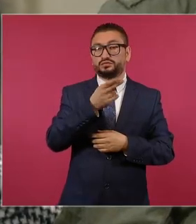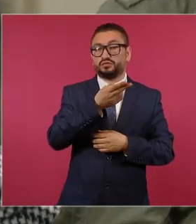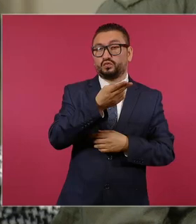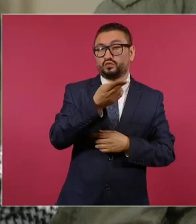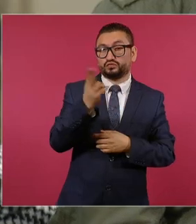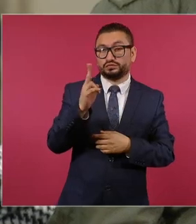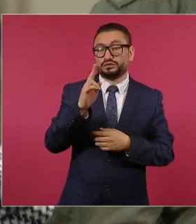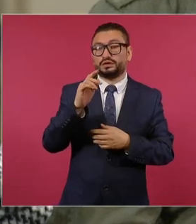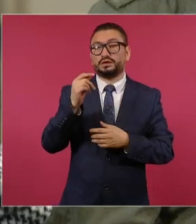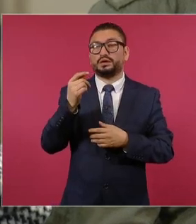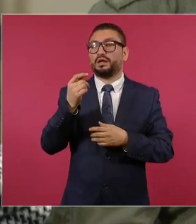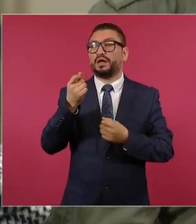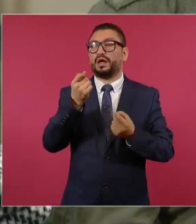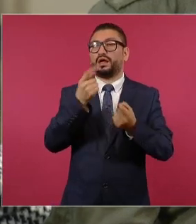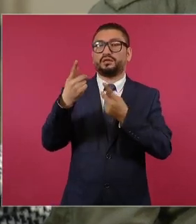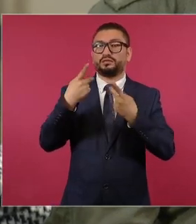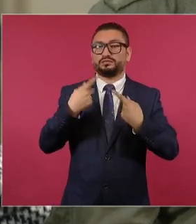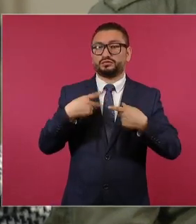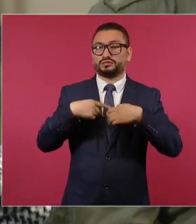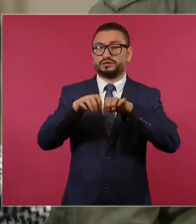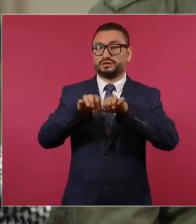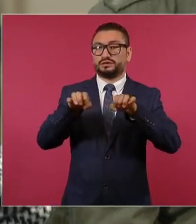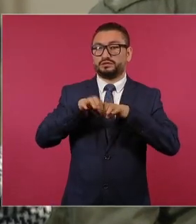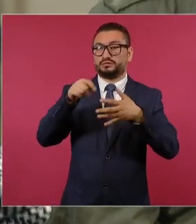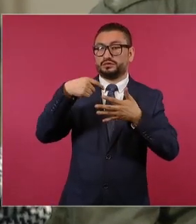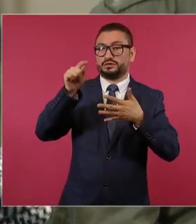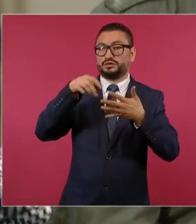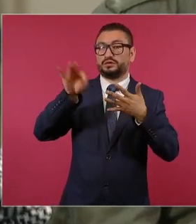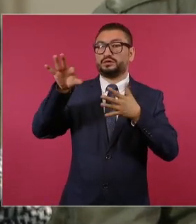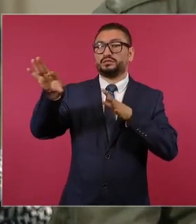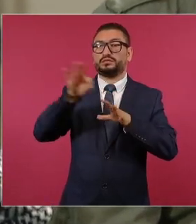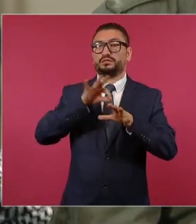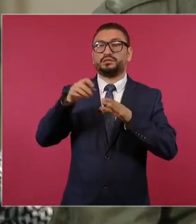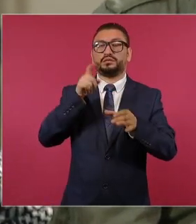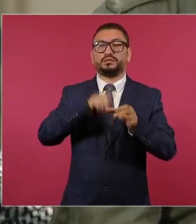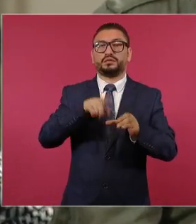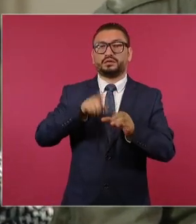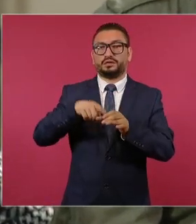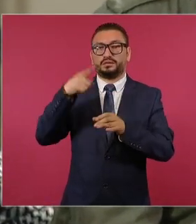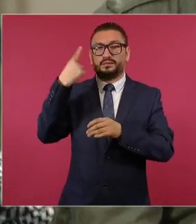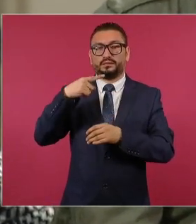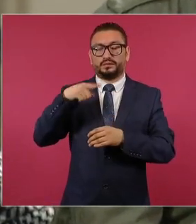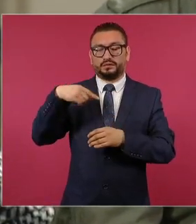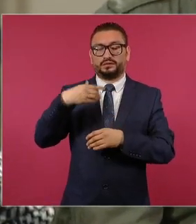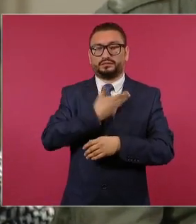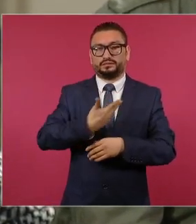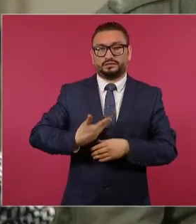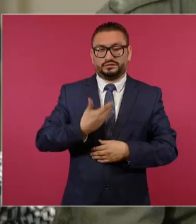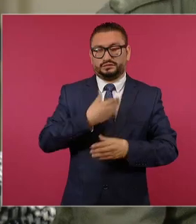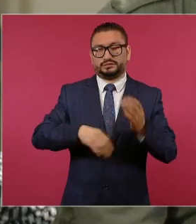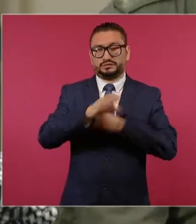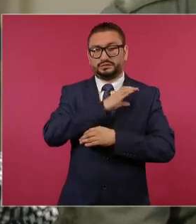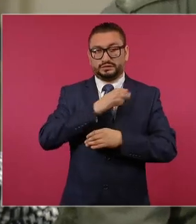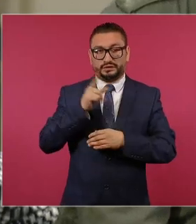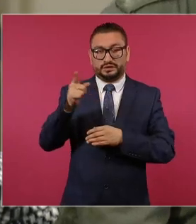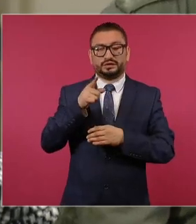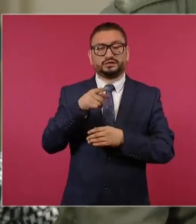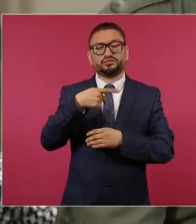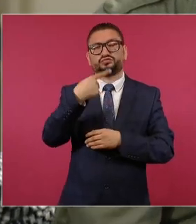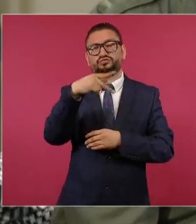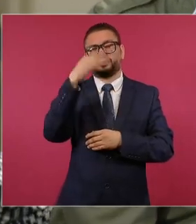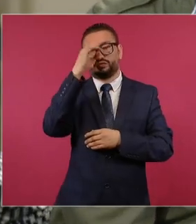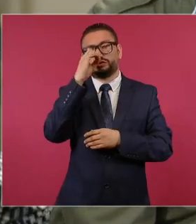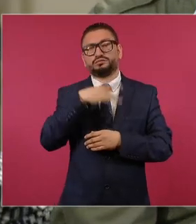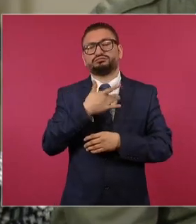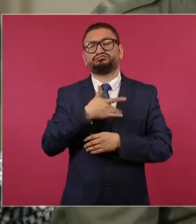palomeó a algunos integrantes del gabinete de la futura presidenta Claudia Sheinbaum. ¿Qué opinión le merece